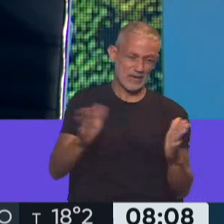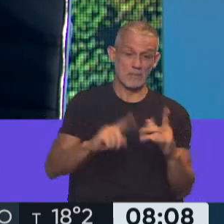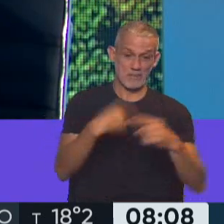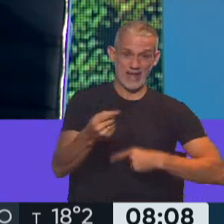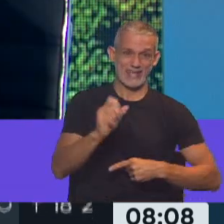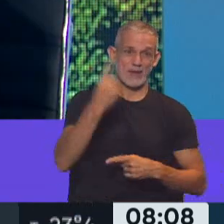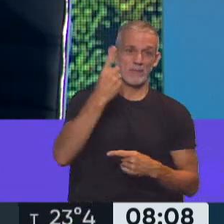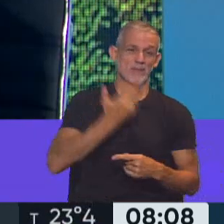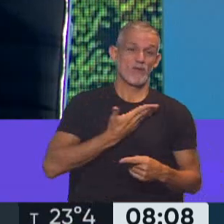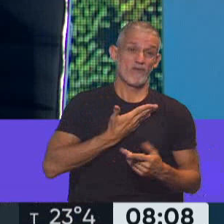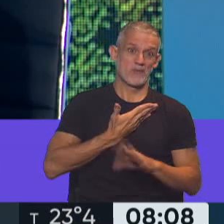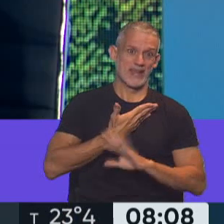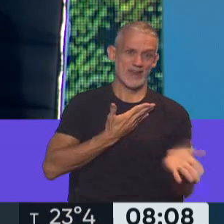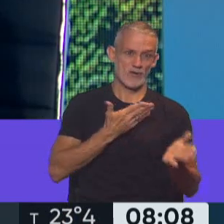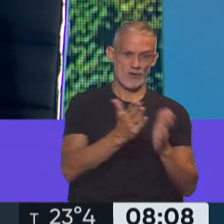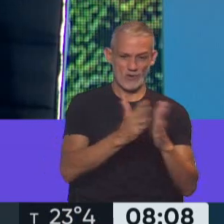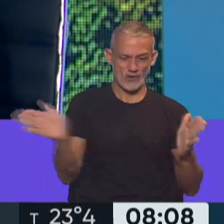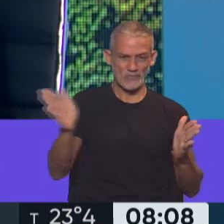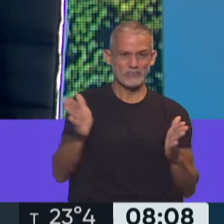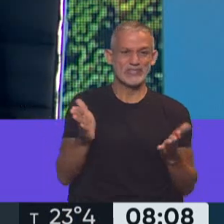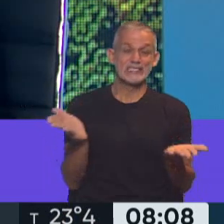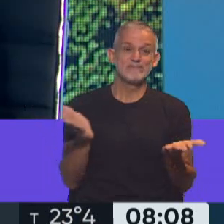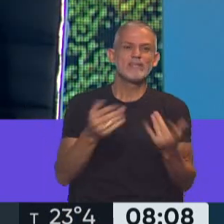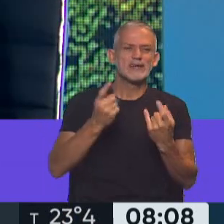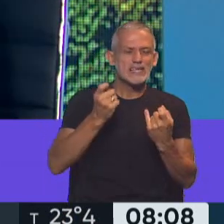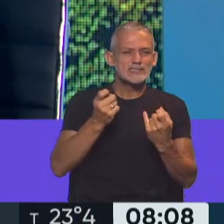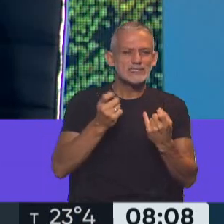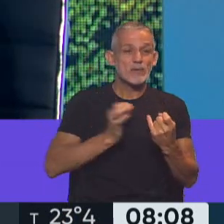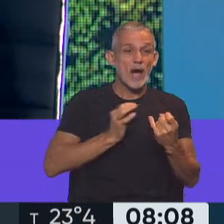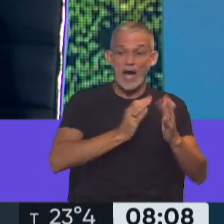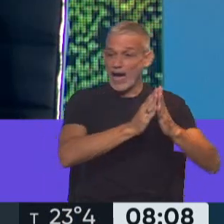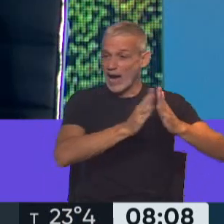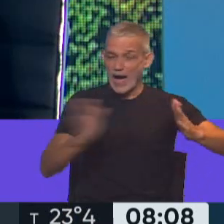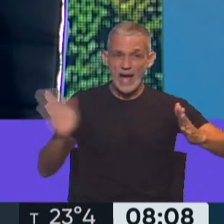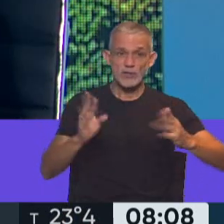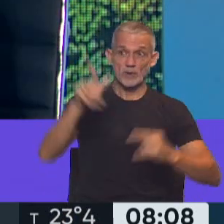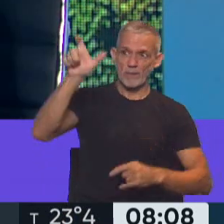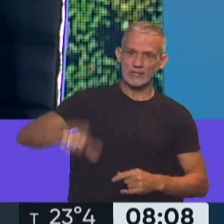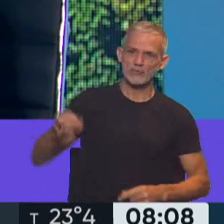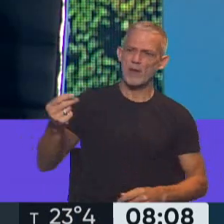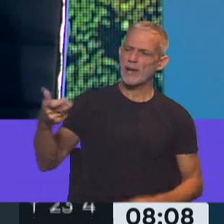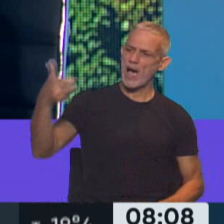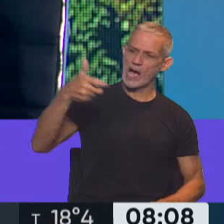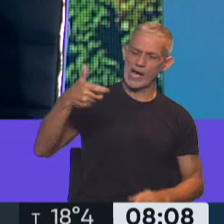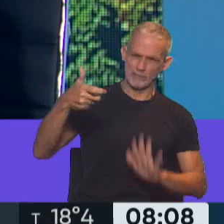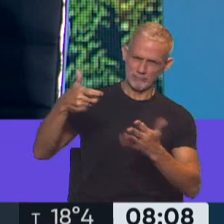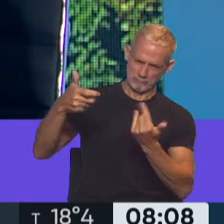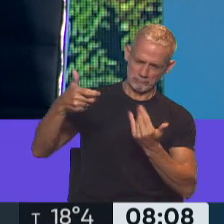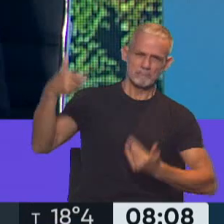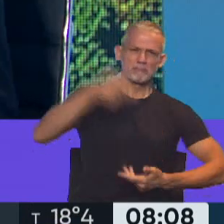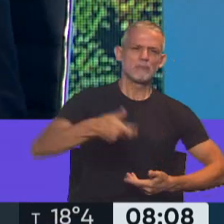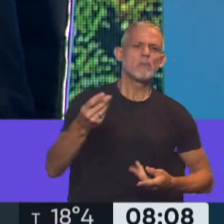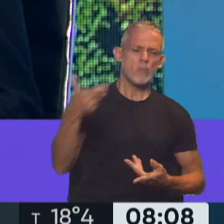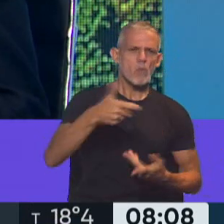Mañana estamos en febrero. Sí. Y necesitamos darle también a ese inversor la factibilidad, ¿no? Que